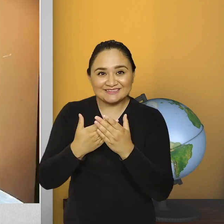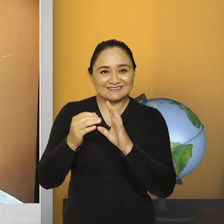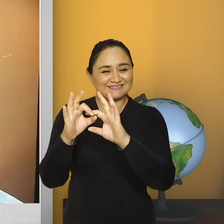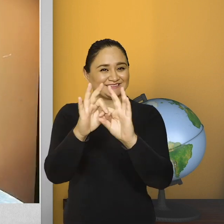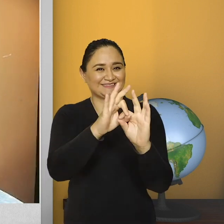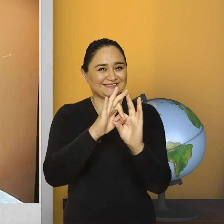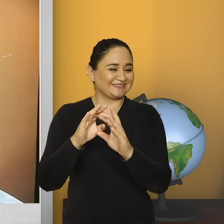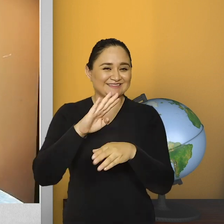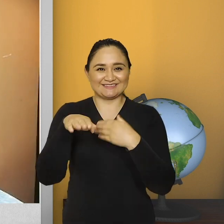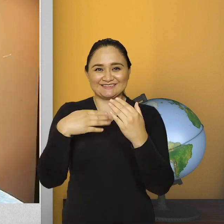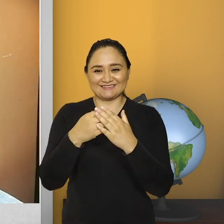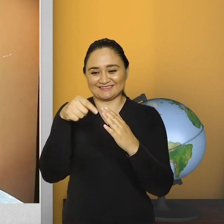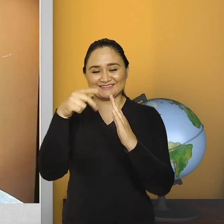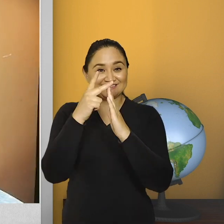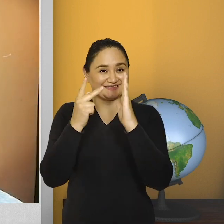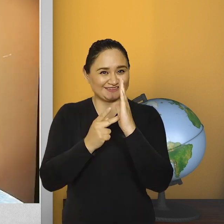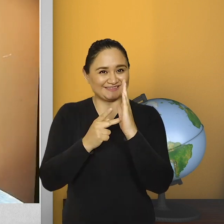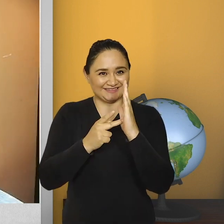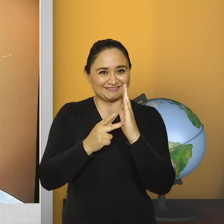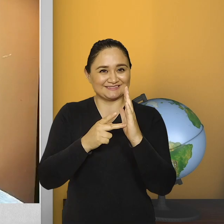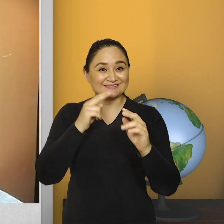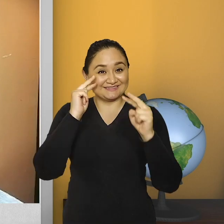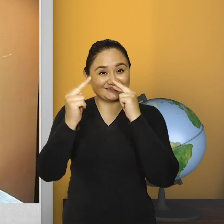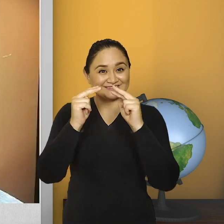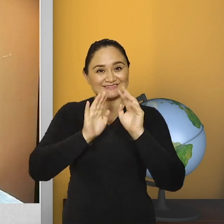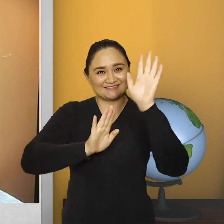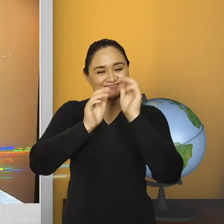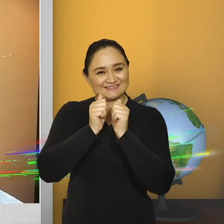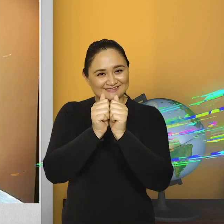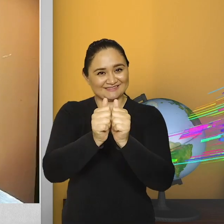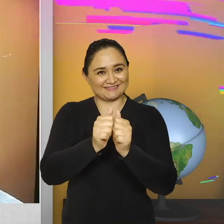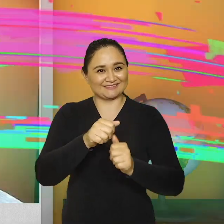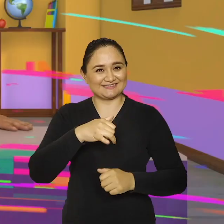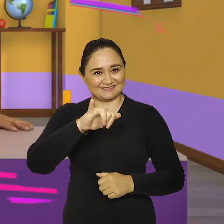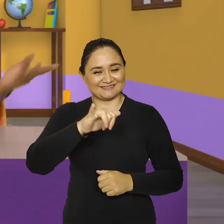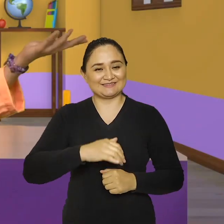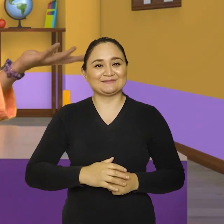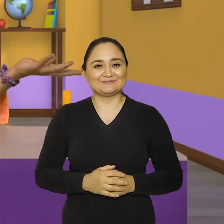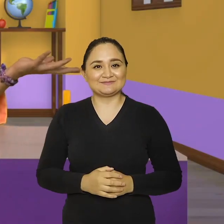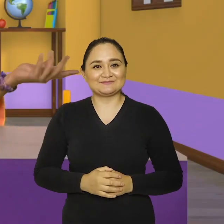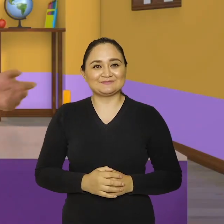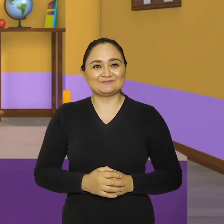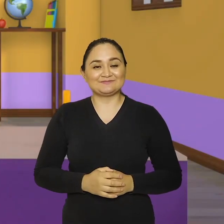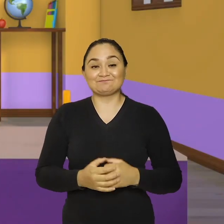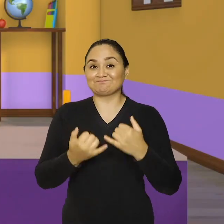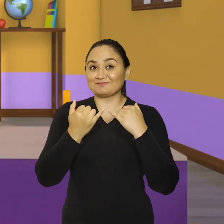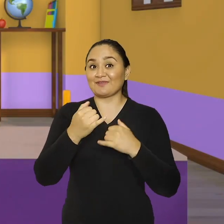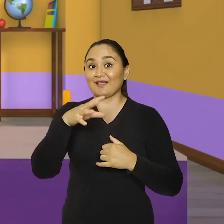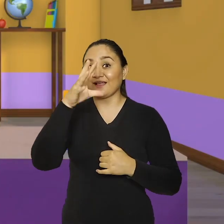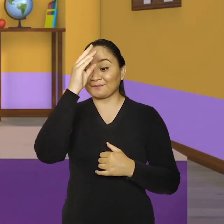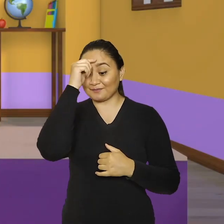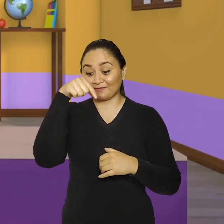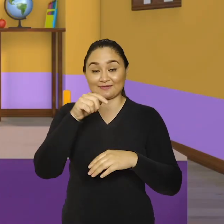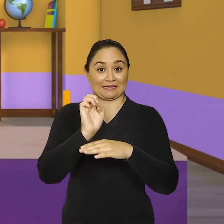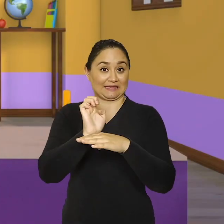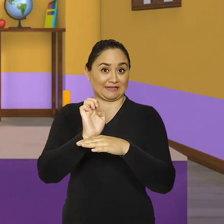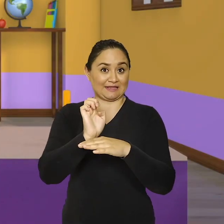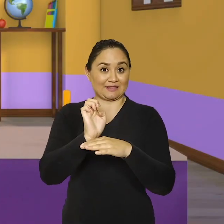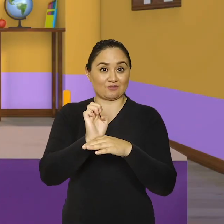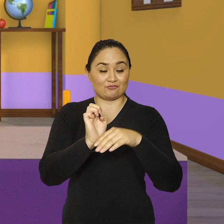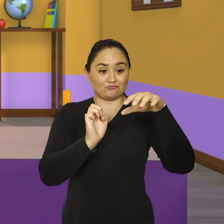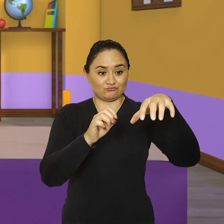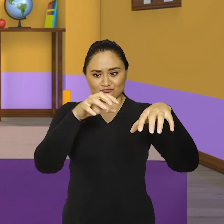amigos, esto ha sido todo por hoy. Sigan viendo Eduque Contigo. ¡Chao! Hoy aprendimos que en el Ecuador